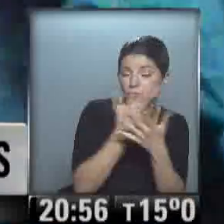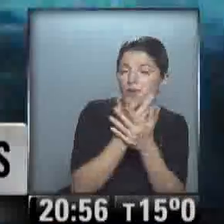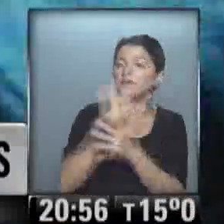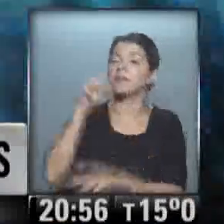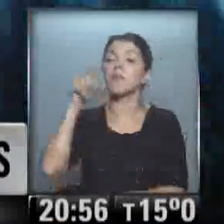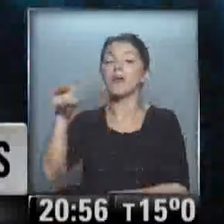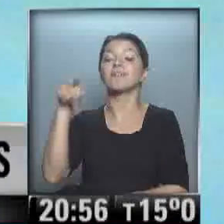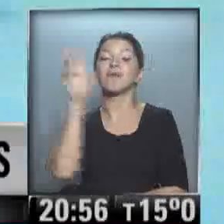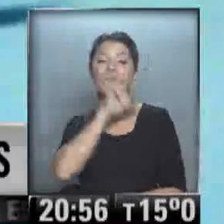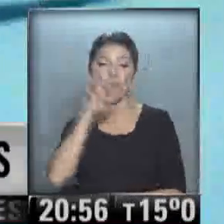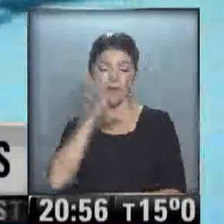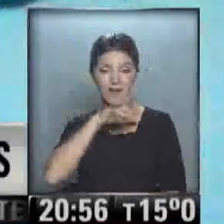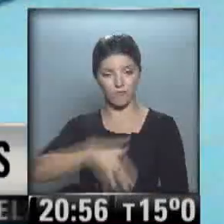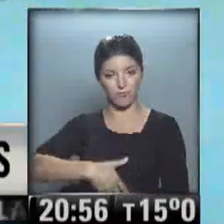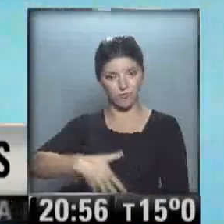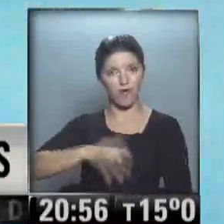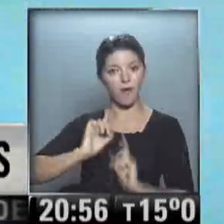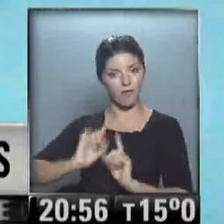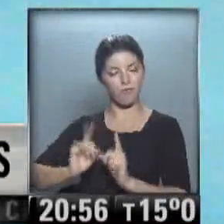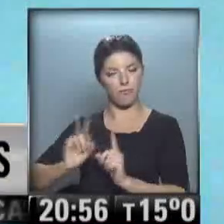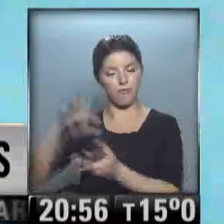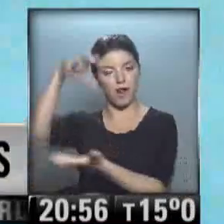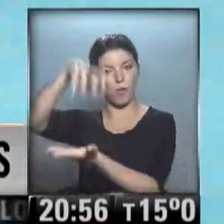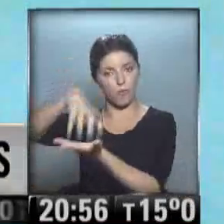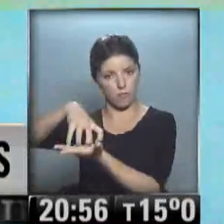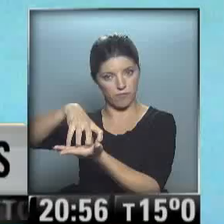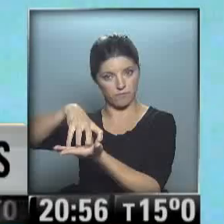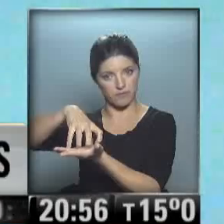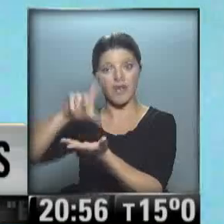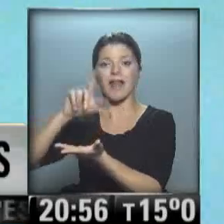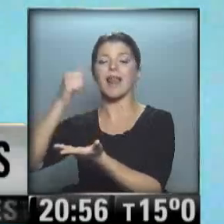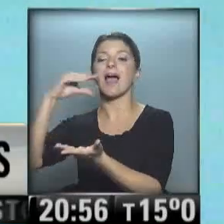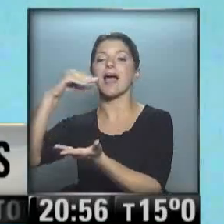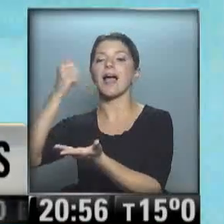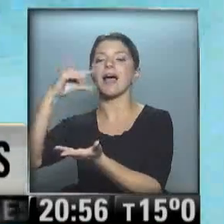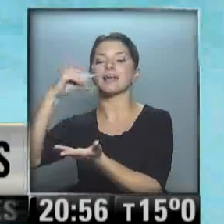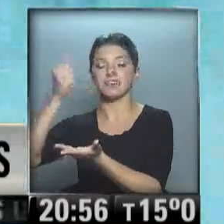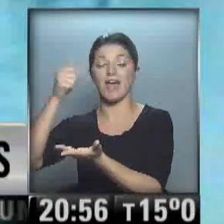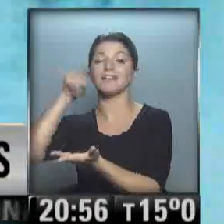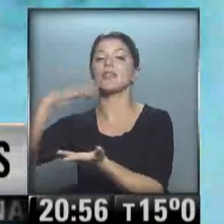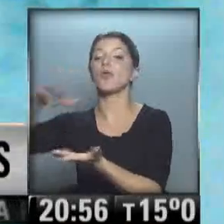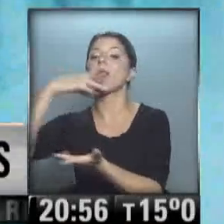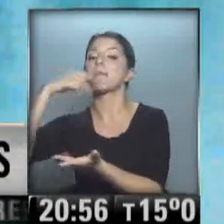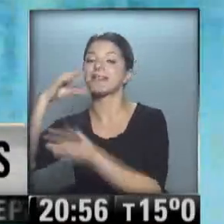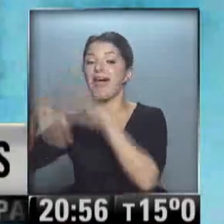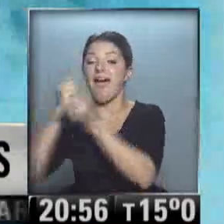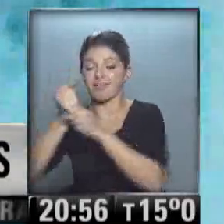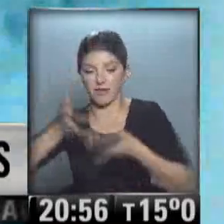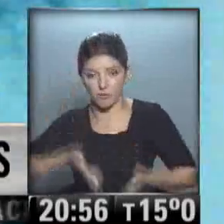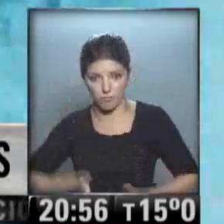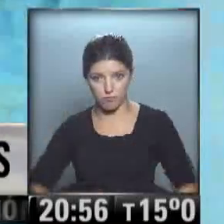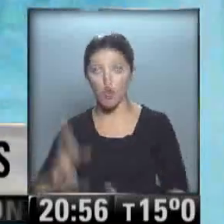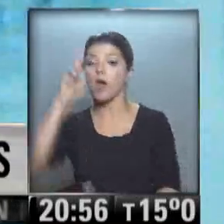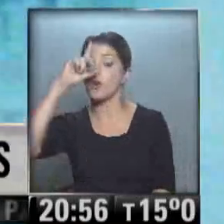que la joven Laura fue mantenida con vida en el centro clandestino de detención La Cacha, en La Plata, hasta el parto, que se produjo en el